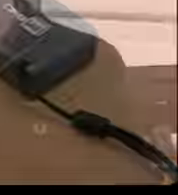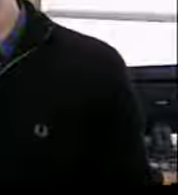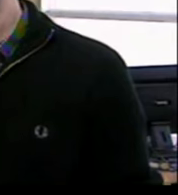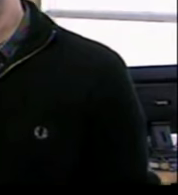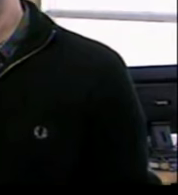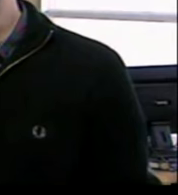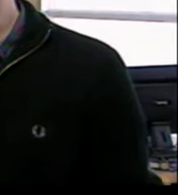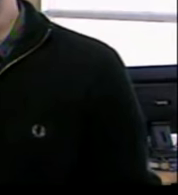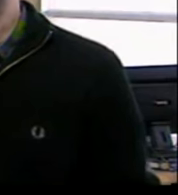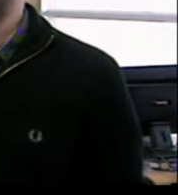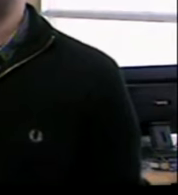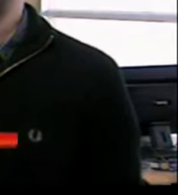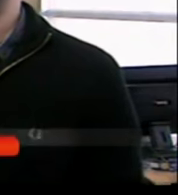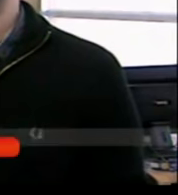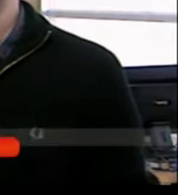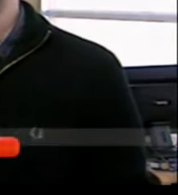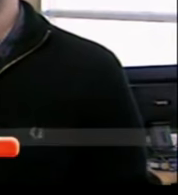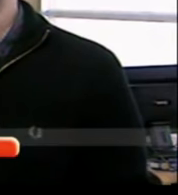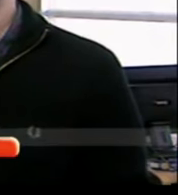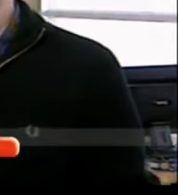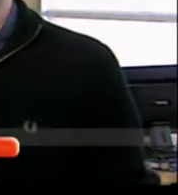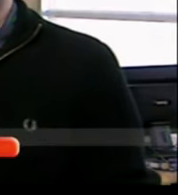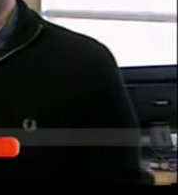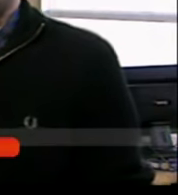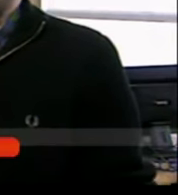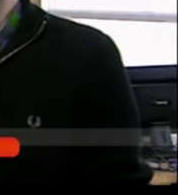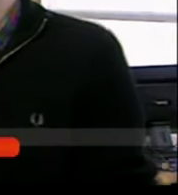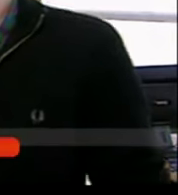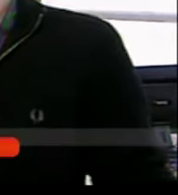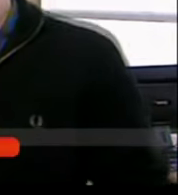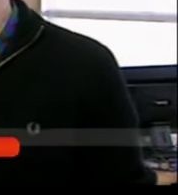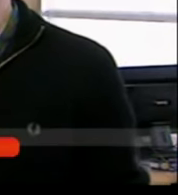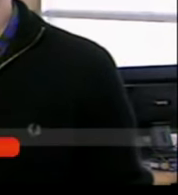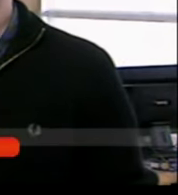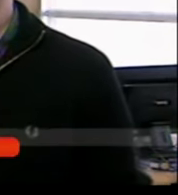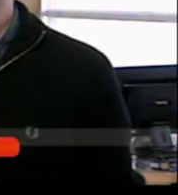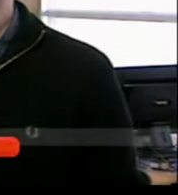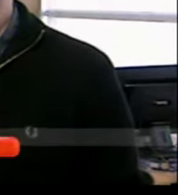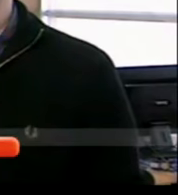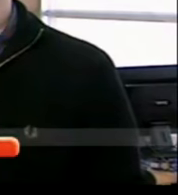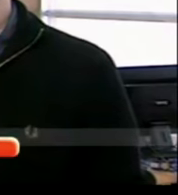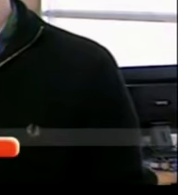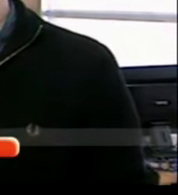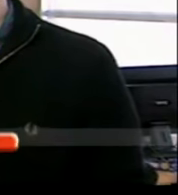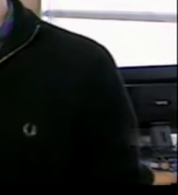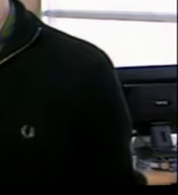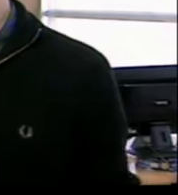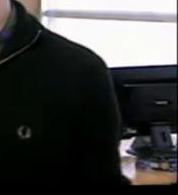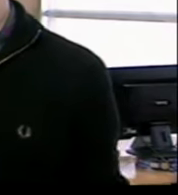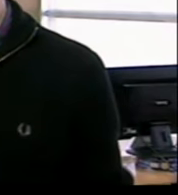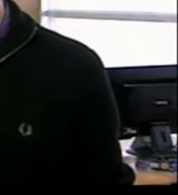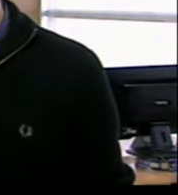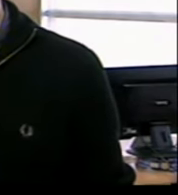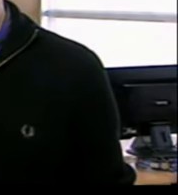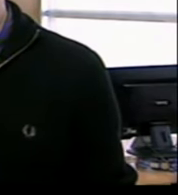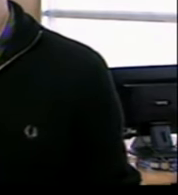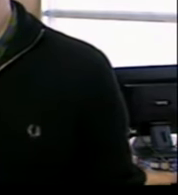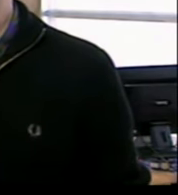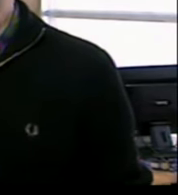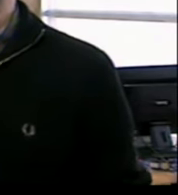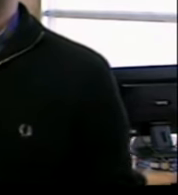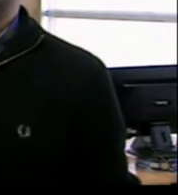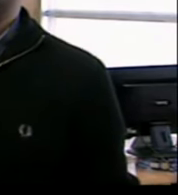teléfono móvil y utilizando un lector de código de barras que se conecta por Bluetooth, sin cables, al teléfono, pues podemos ayudarles a que se parezcan más a un supermercado,